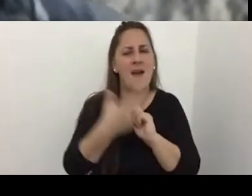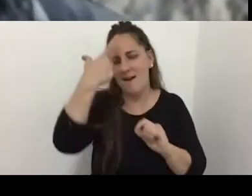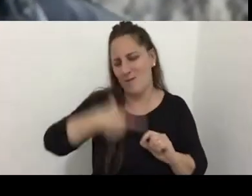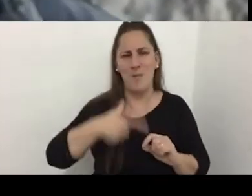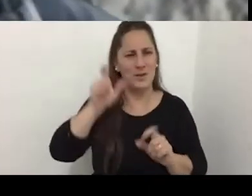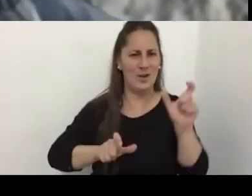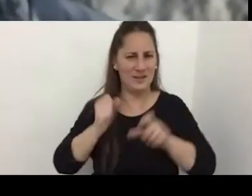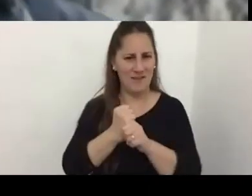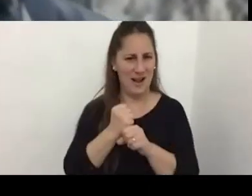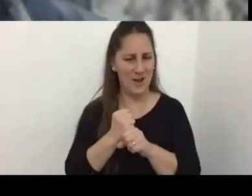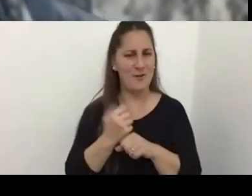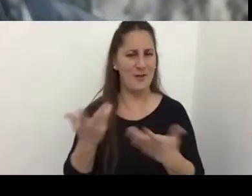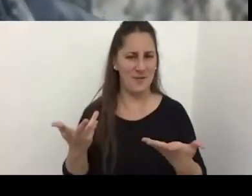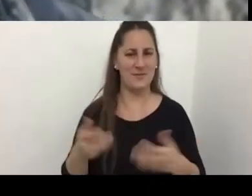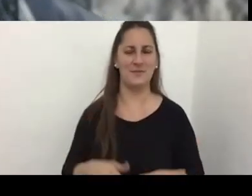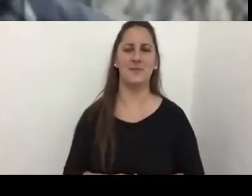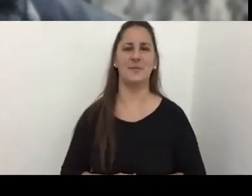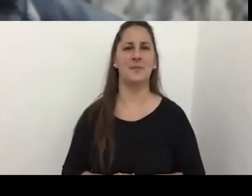Me parece que eso